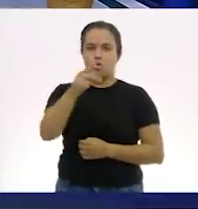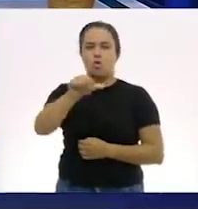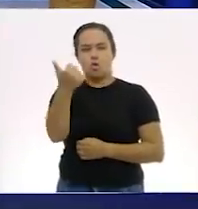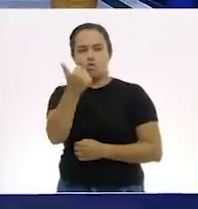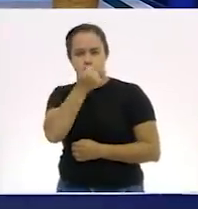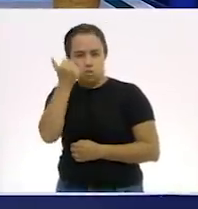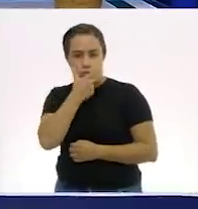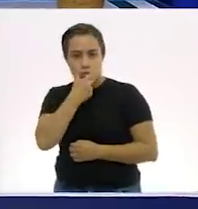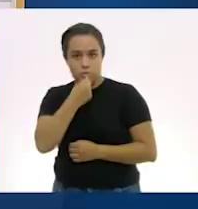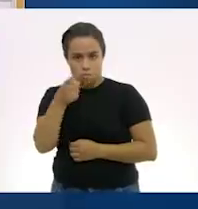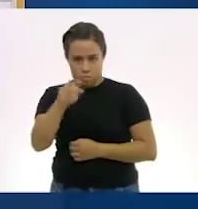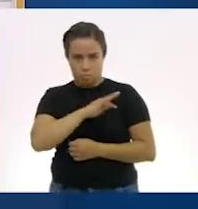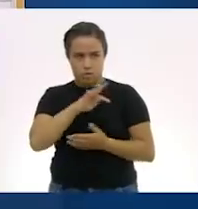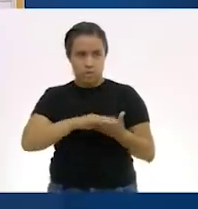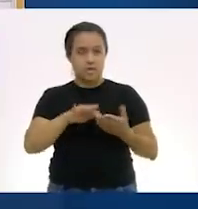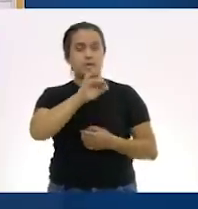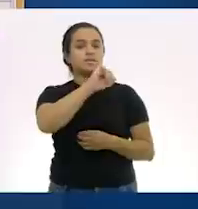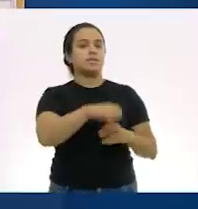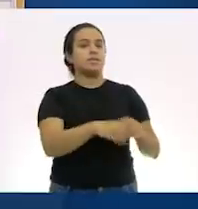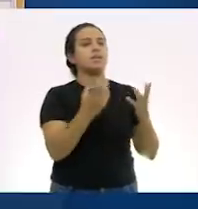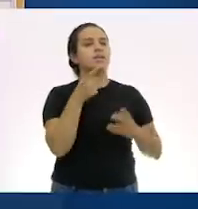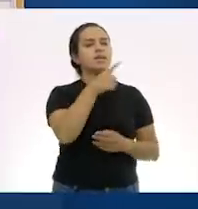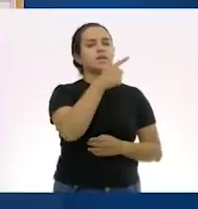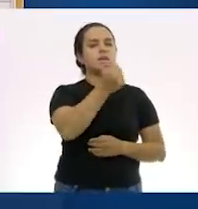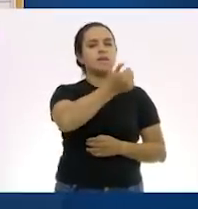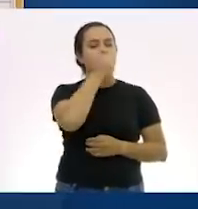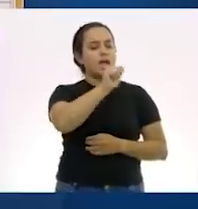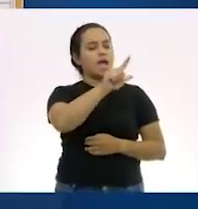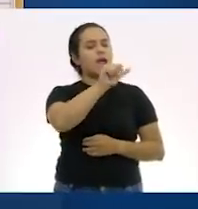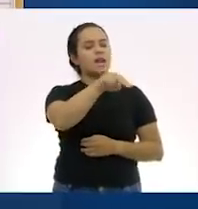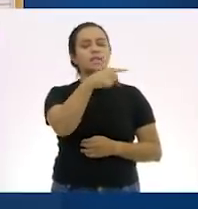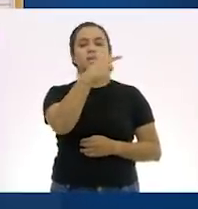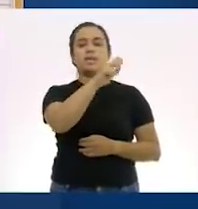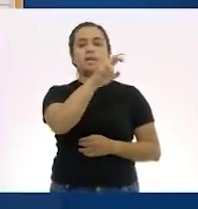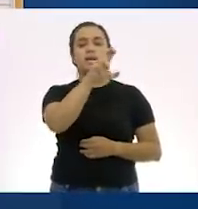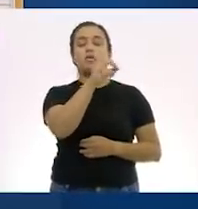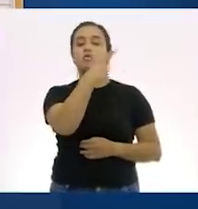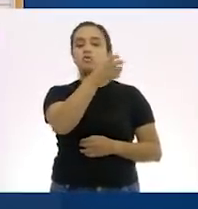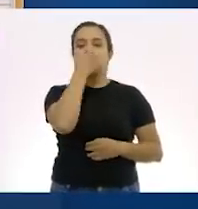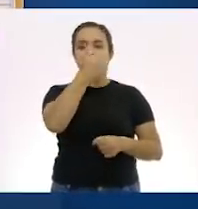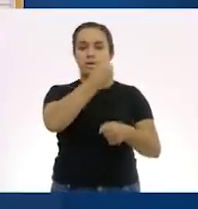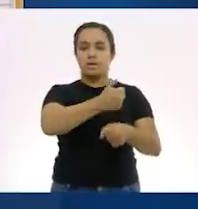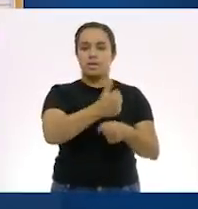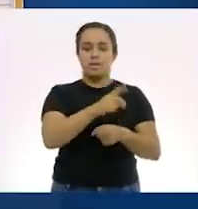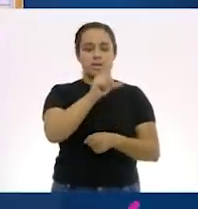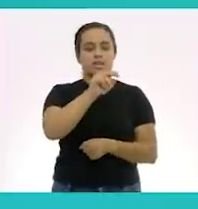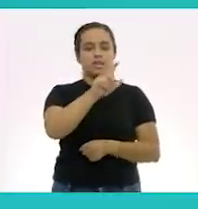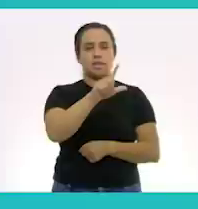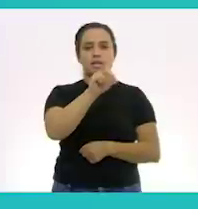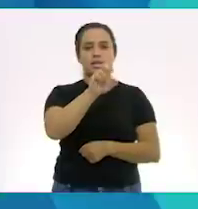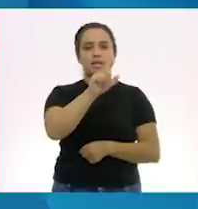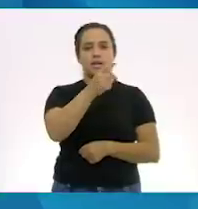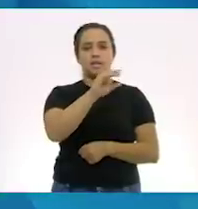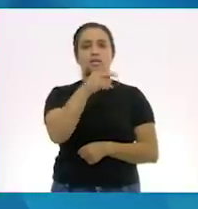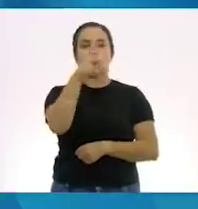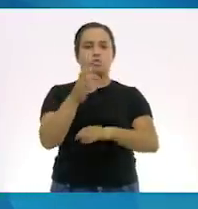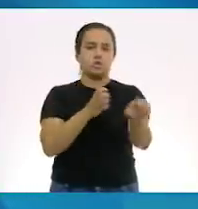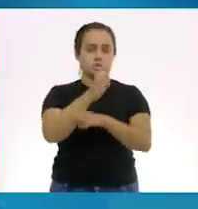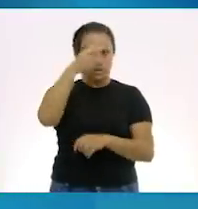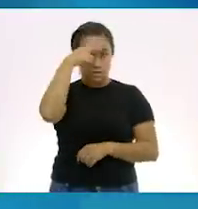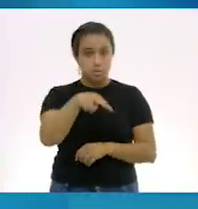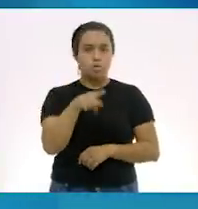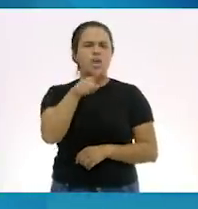izquierda atrás. Me recuerda a la preparación de artes marciales. Sí, ¿verdad? Como cuando lentos, haces movimientos. Saludando al sol.